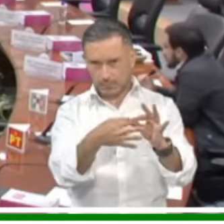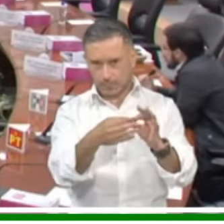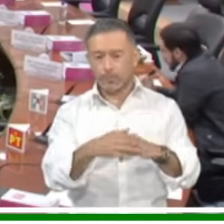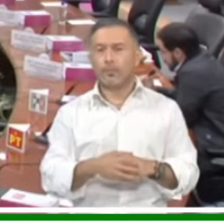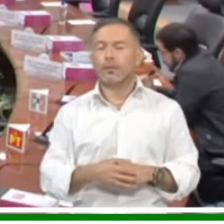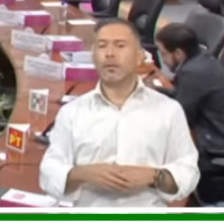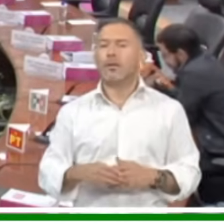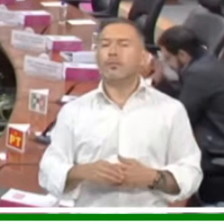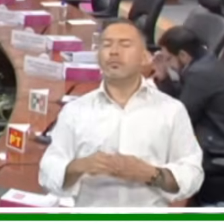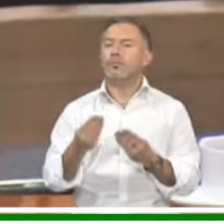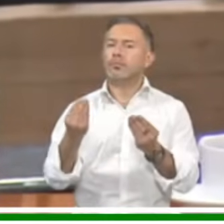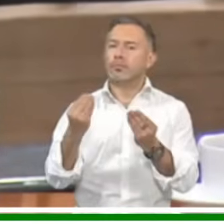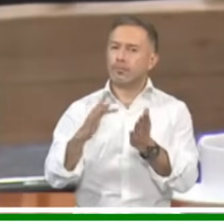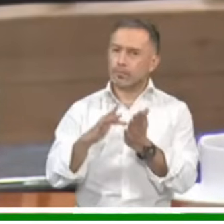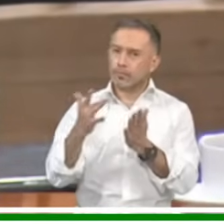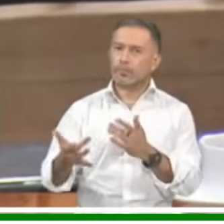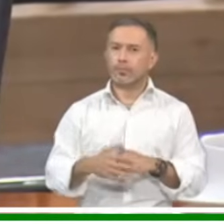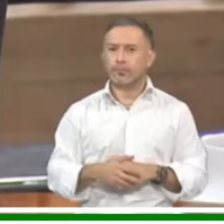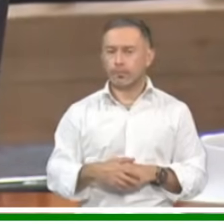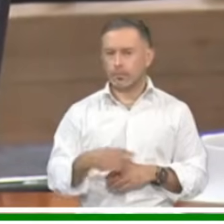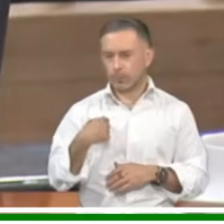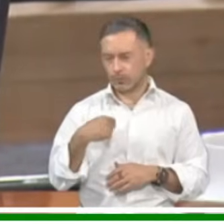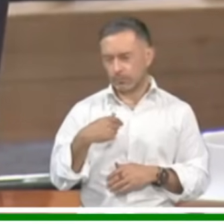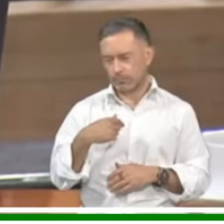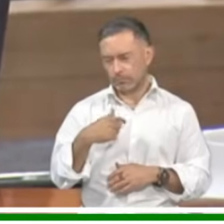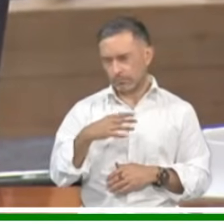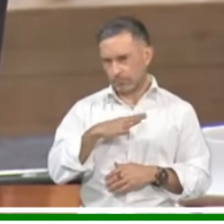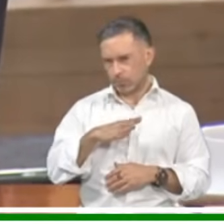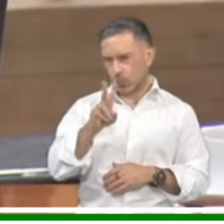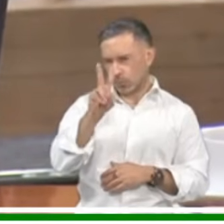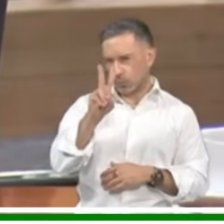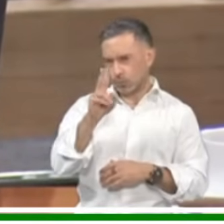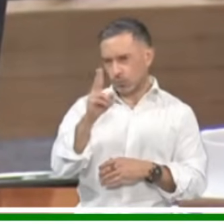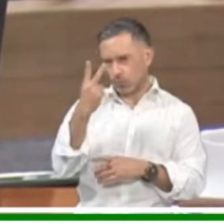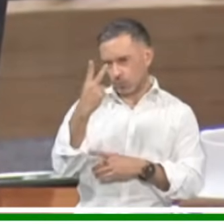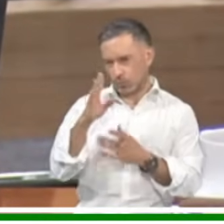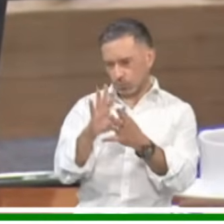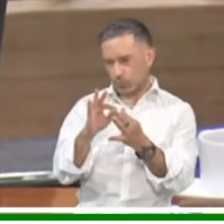Muchísimas gracias. Tengo un par de comentarios muy breves,